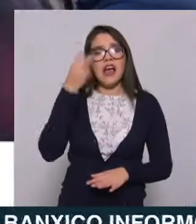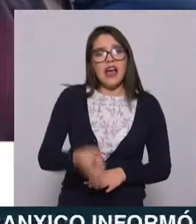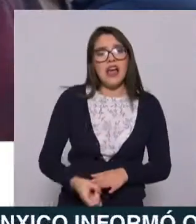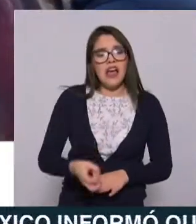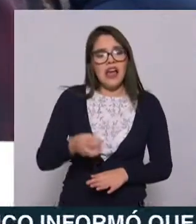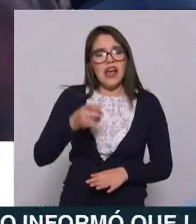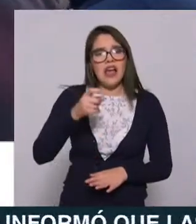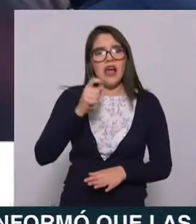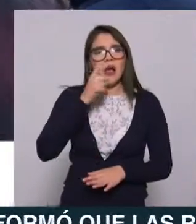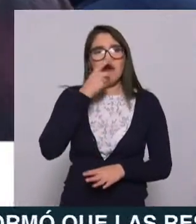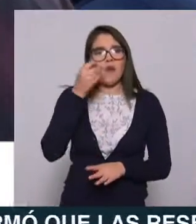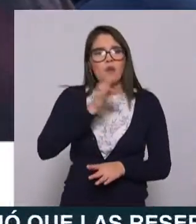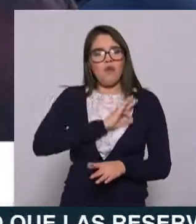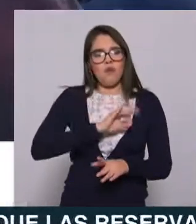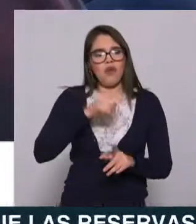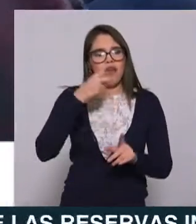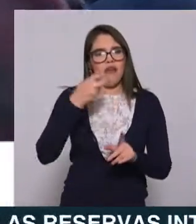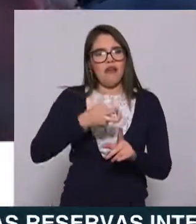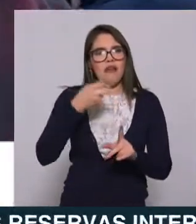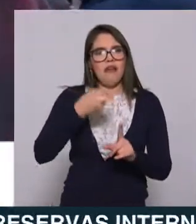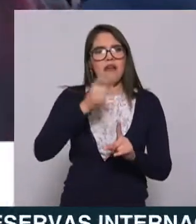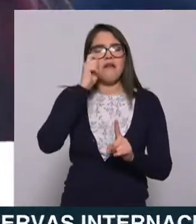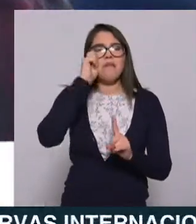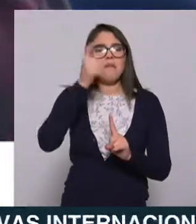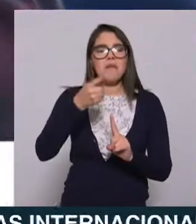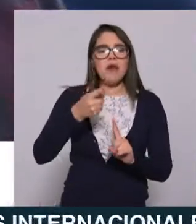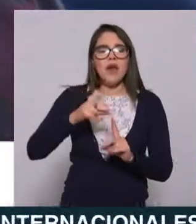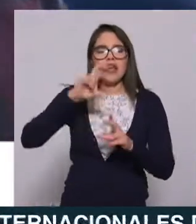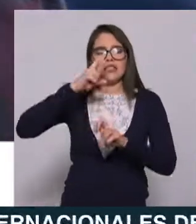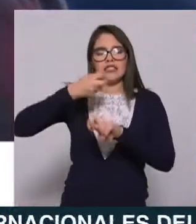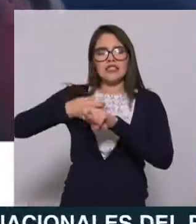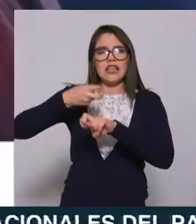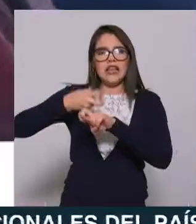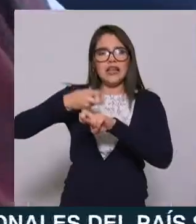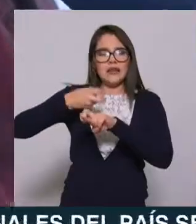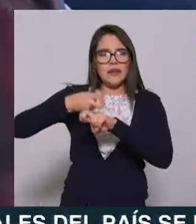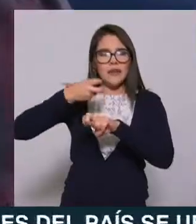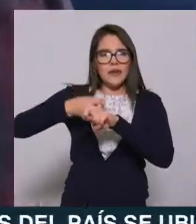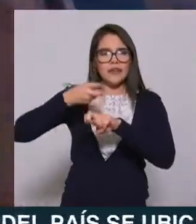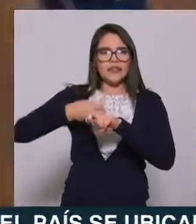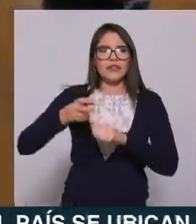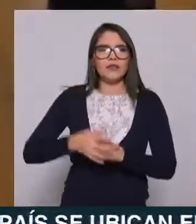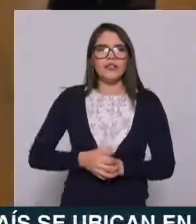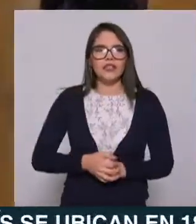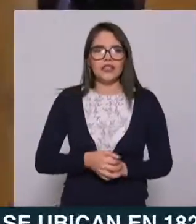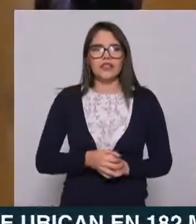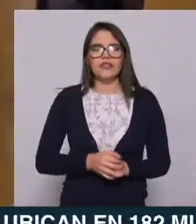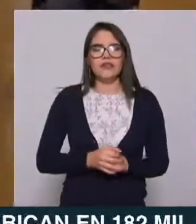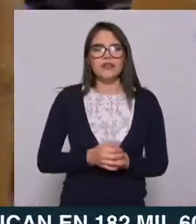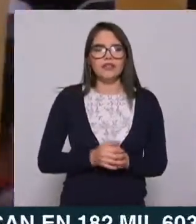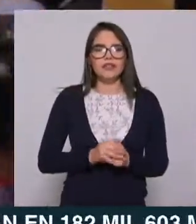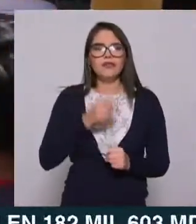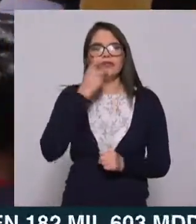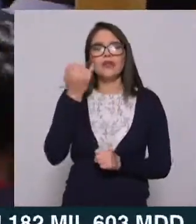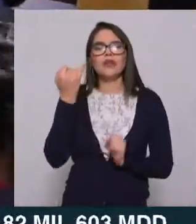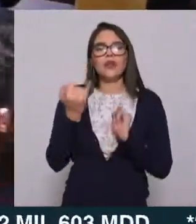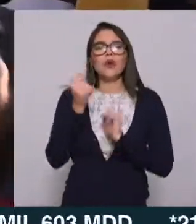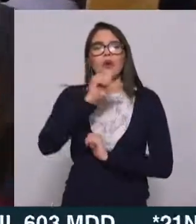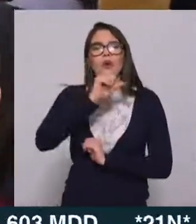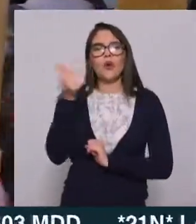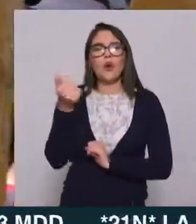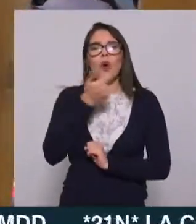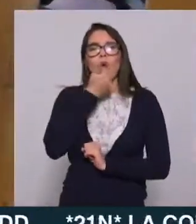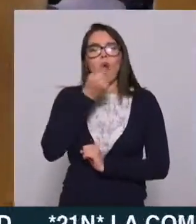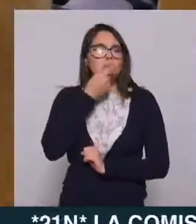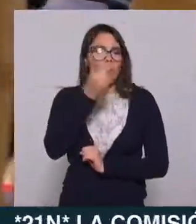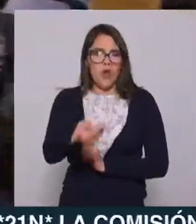el trapito y nos las avienten. Nos pueden prender, entonces todos estamos así. Los alumnos de la Prepa 8